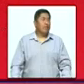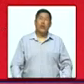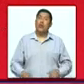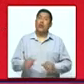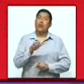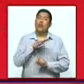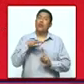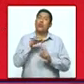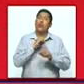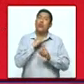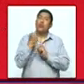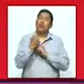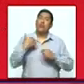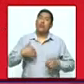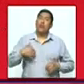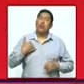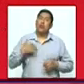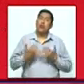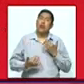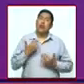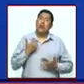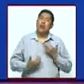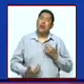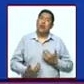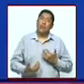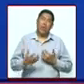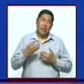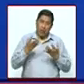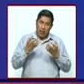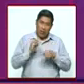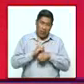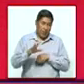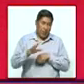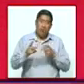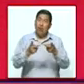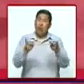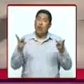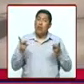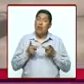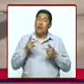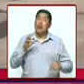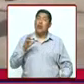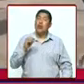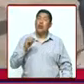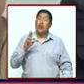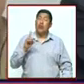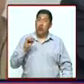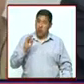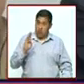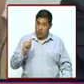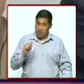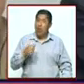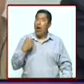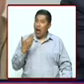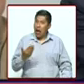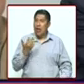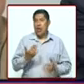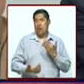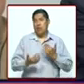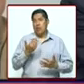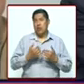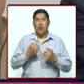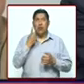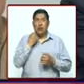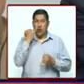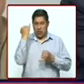cuál es la situación en la Argentina con relación a los incendios forestales. Quiero contarle de que la provincia de Córdoba mantiene varios focos activos en